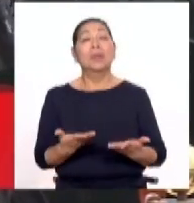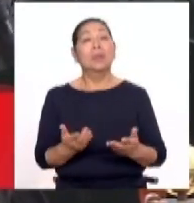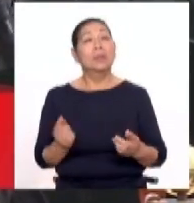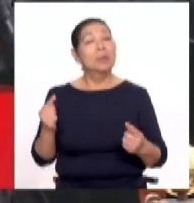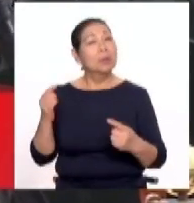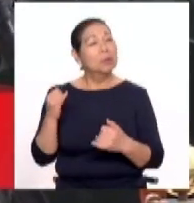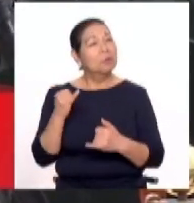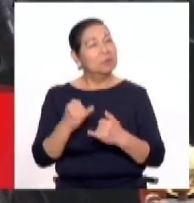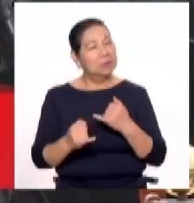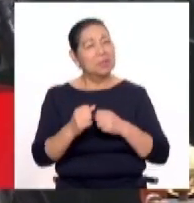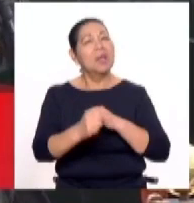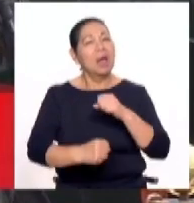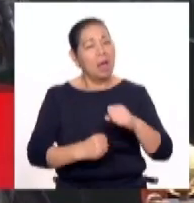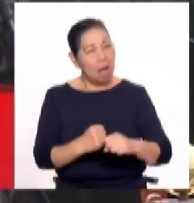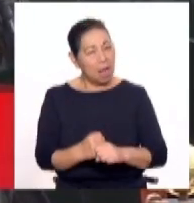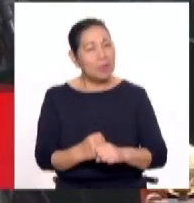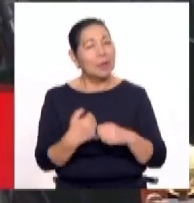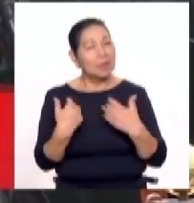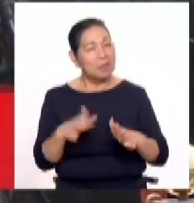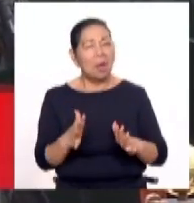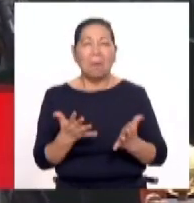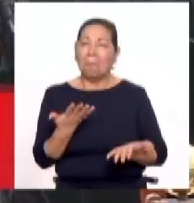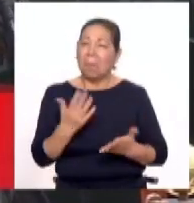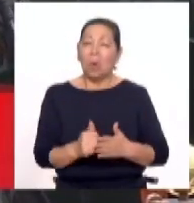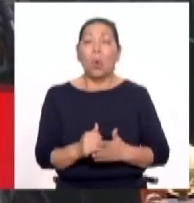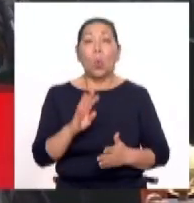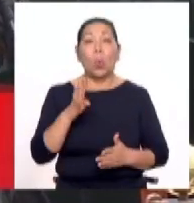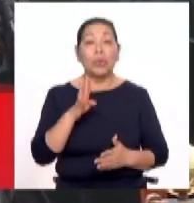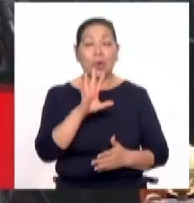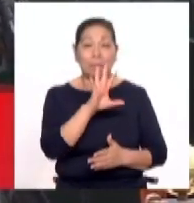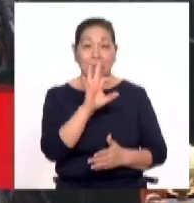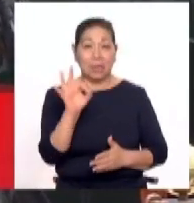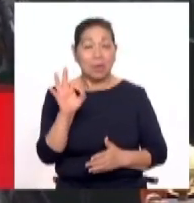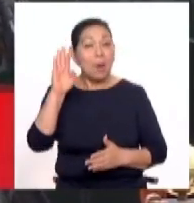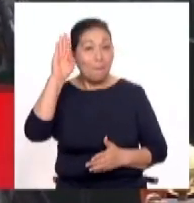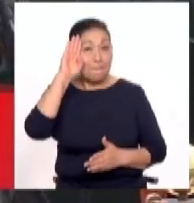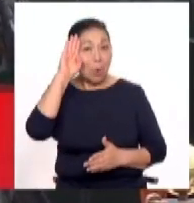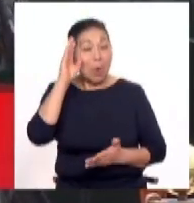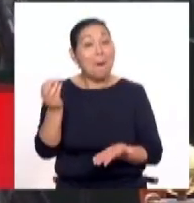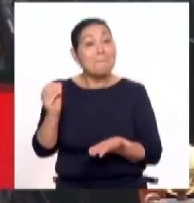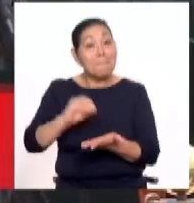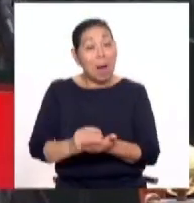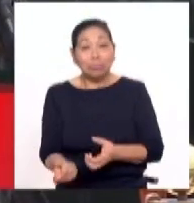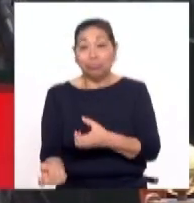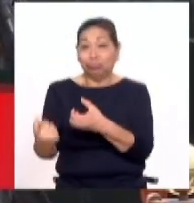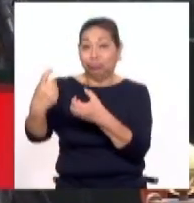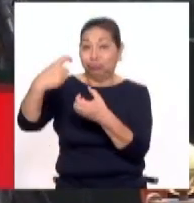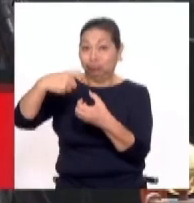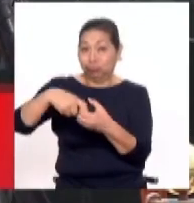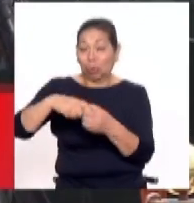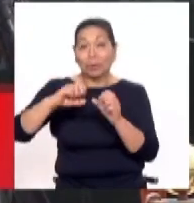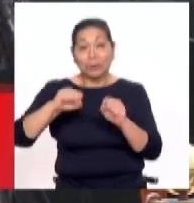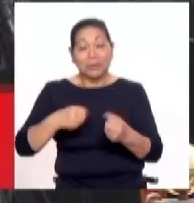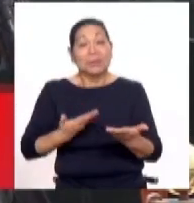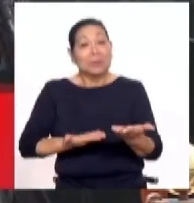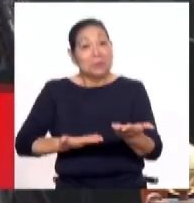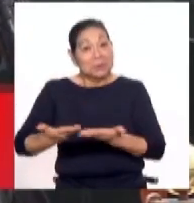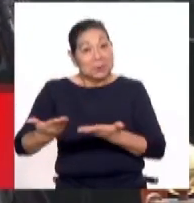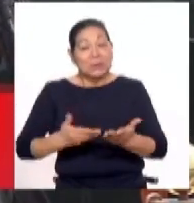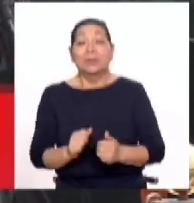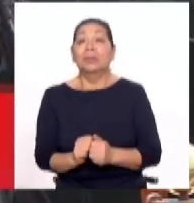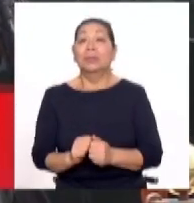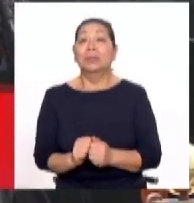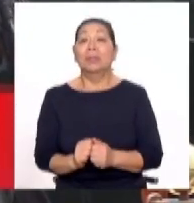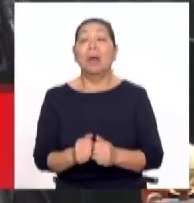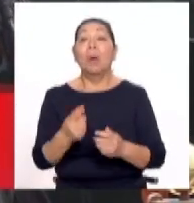Hasta fines de años debemos tener un promedio de 4.500 policías más que se irán a los servicios